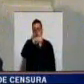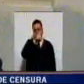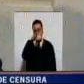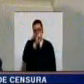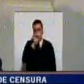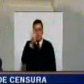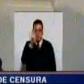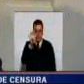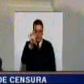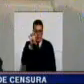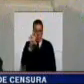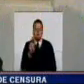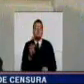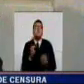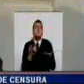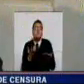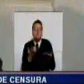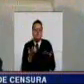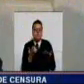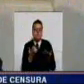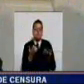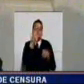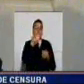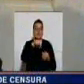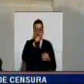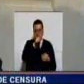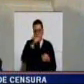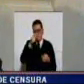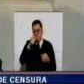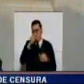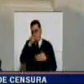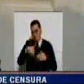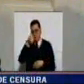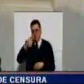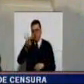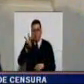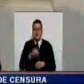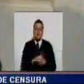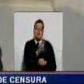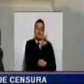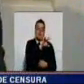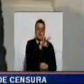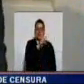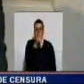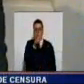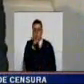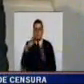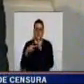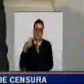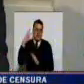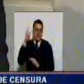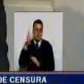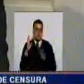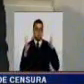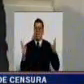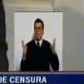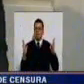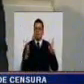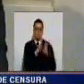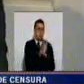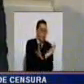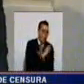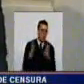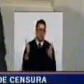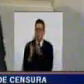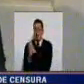1609 del 13, 2316 del 13 y el 1512 del 14. De ahí no se pueden salir. Y en